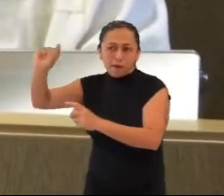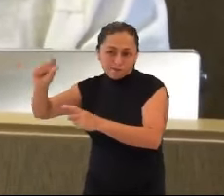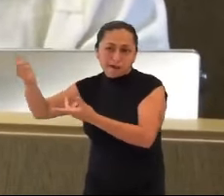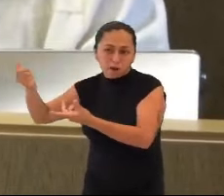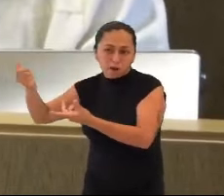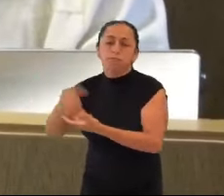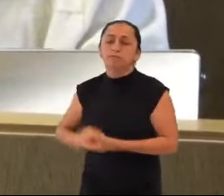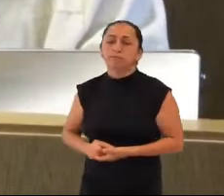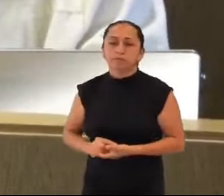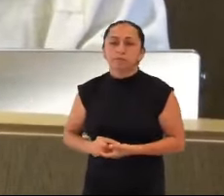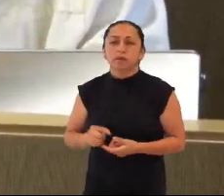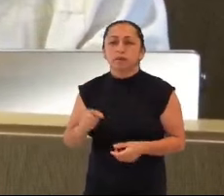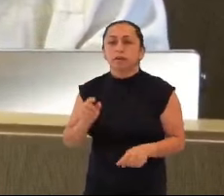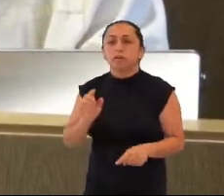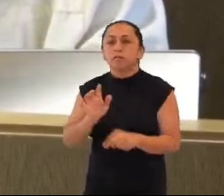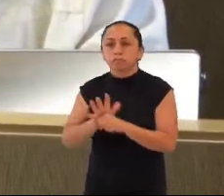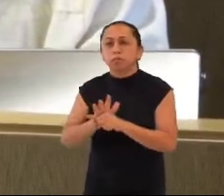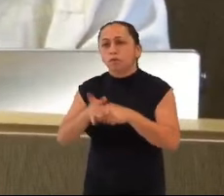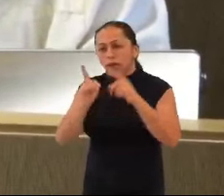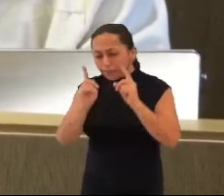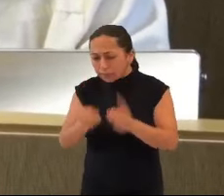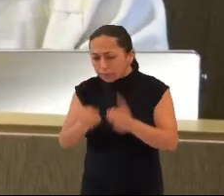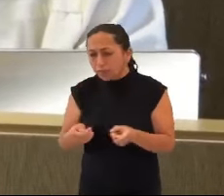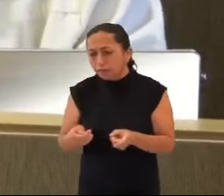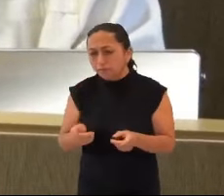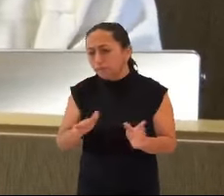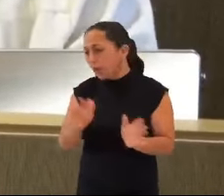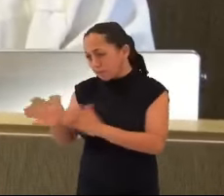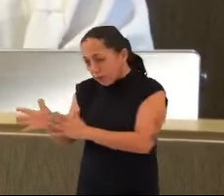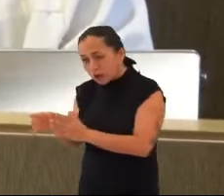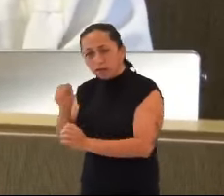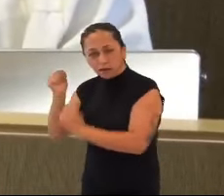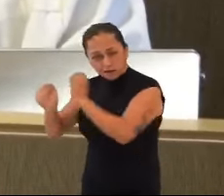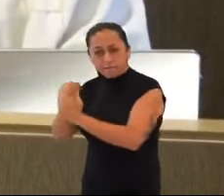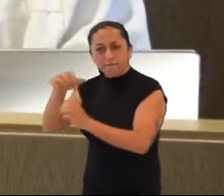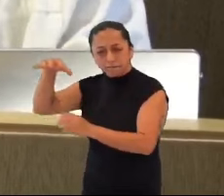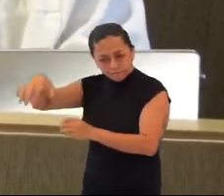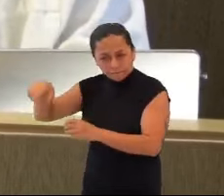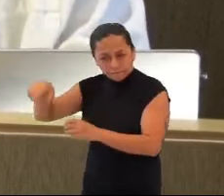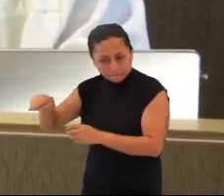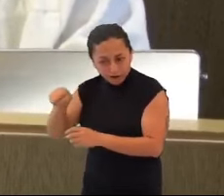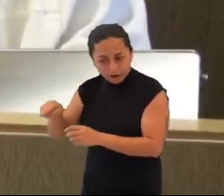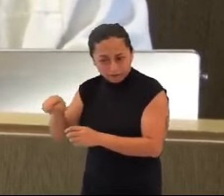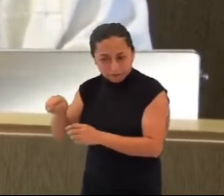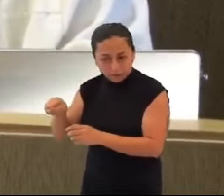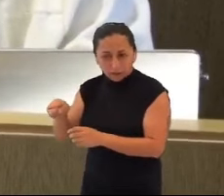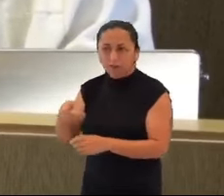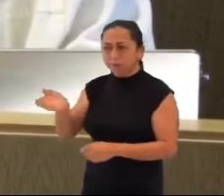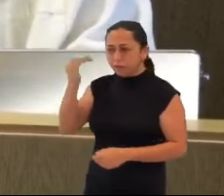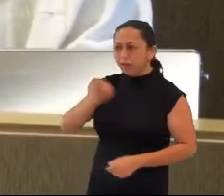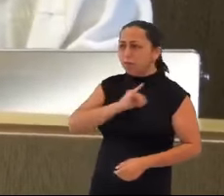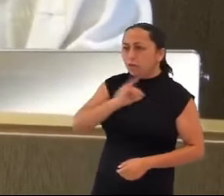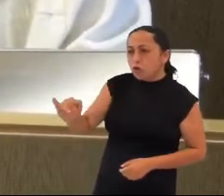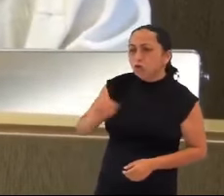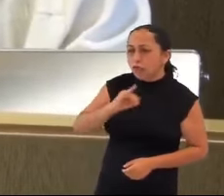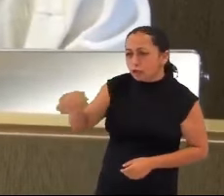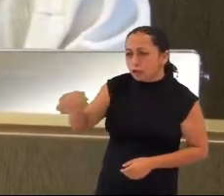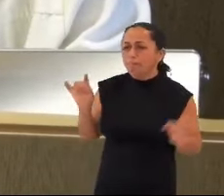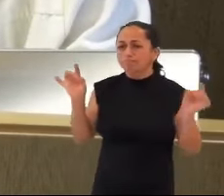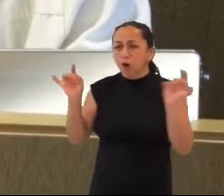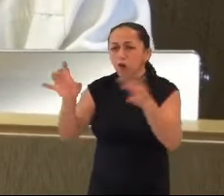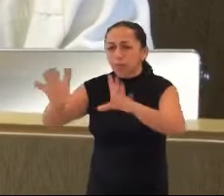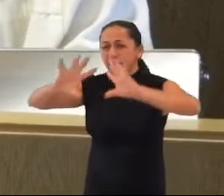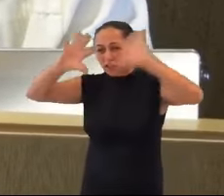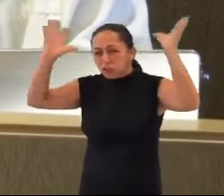Esto, inclusive, a pesar de que es una fábrica que ha sido denunciada por contaminación ambiental, por no